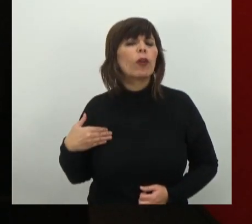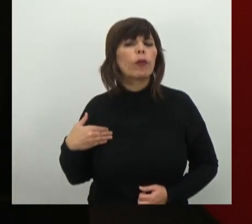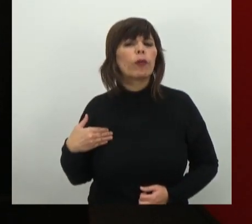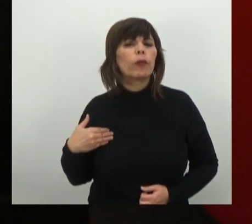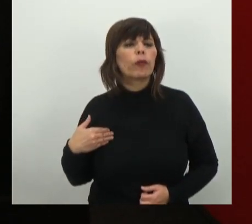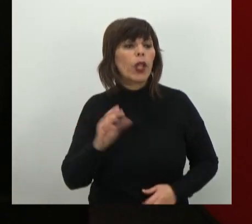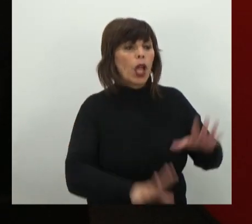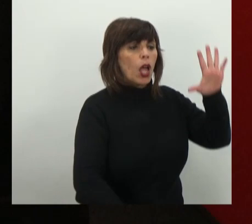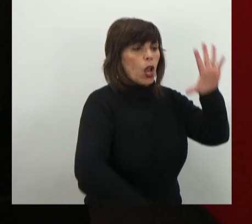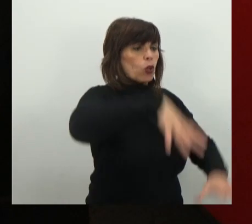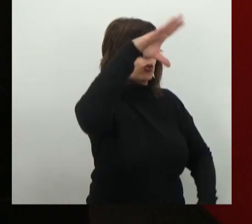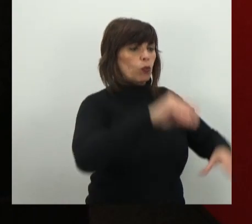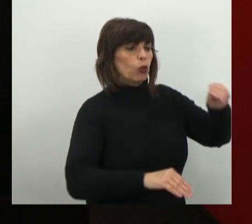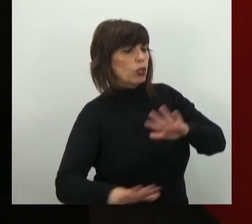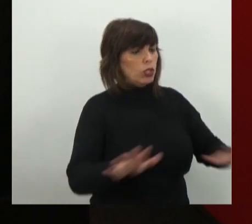Los montes se moverán,